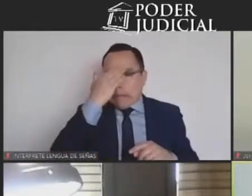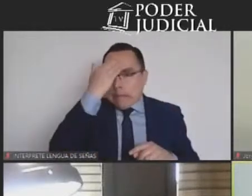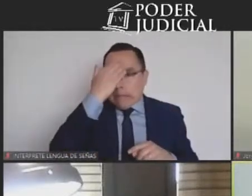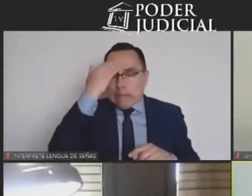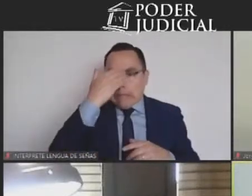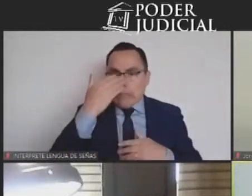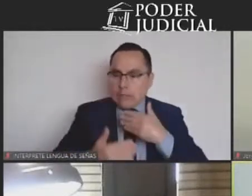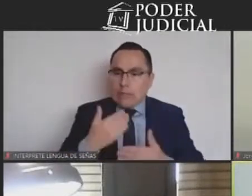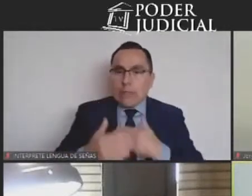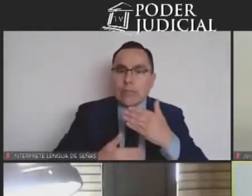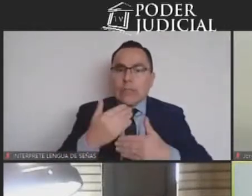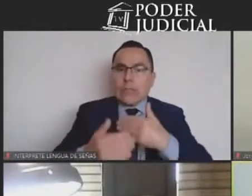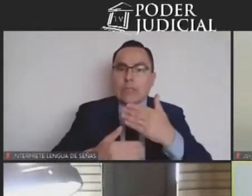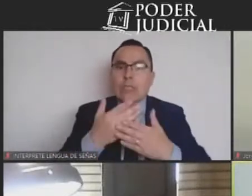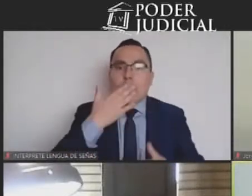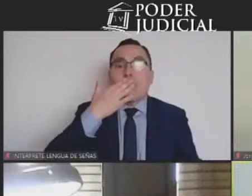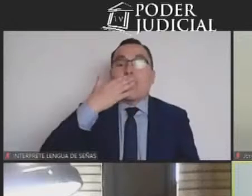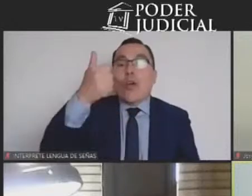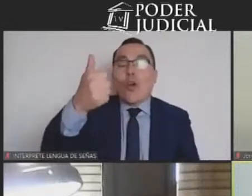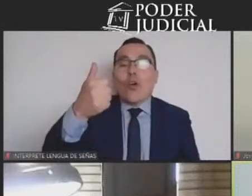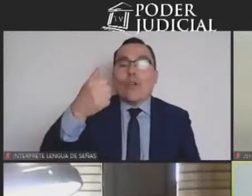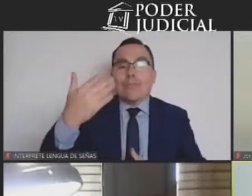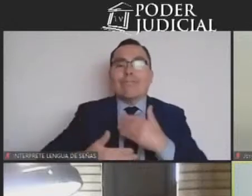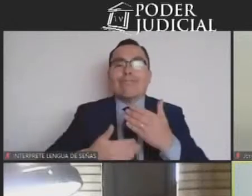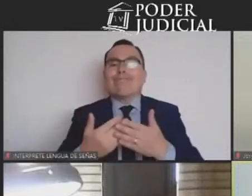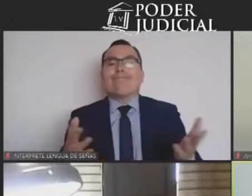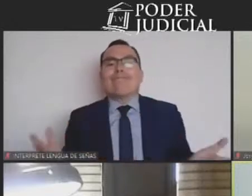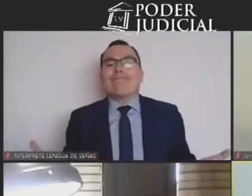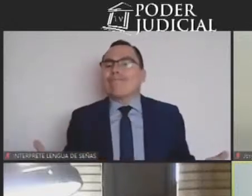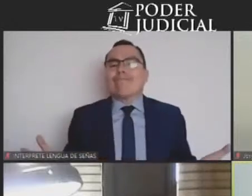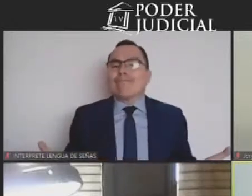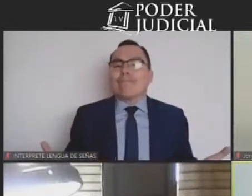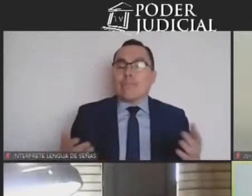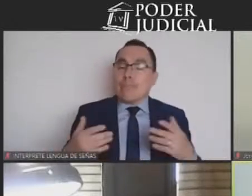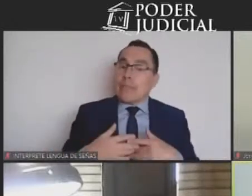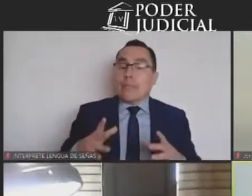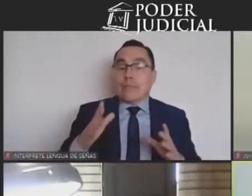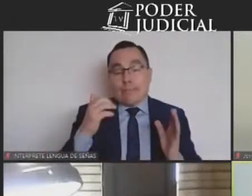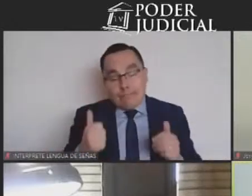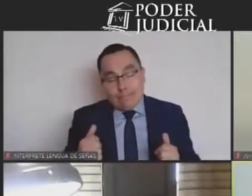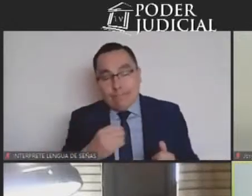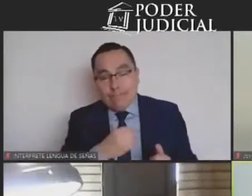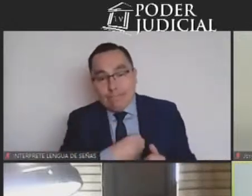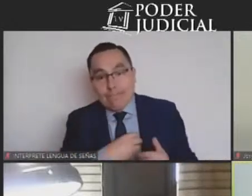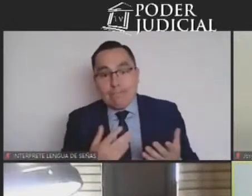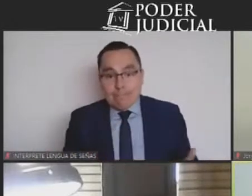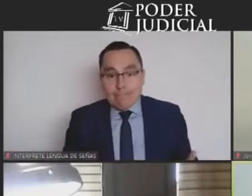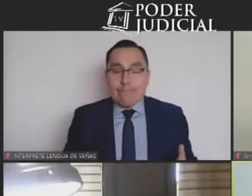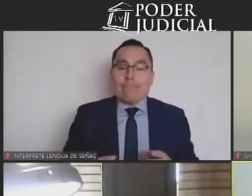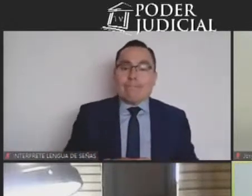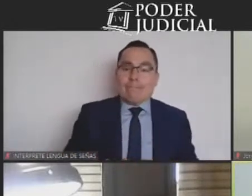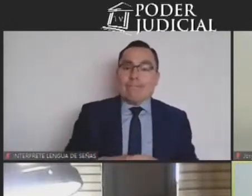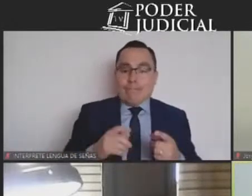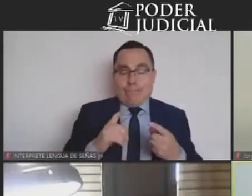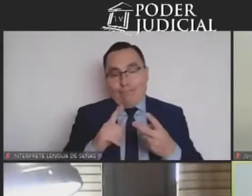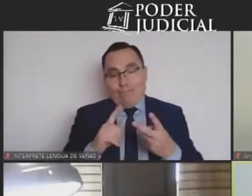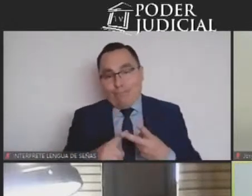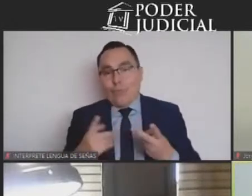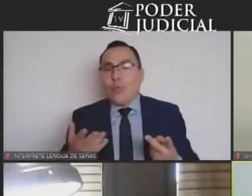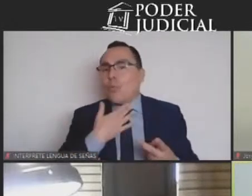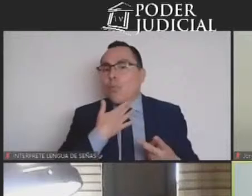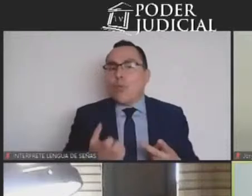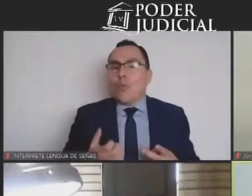la implementación de mejoras, generalmente y desgraciadamente, hay que decirlo también, por la vía